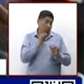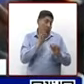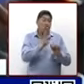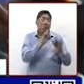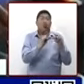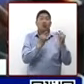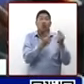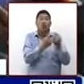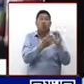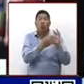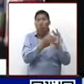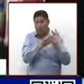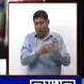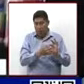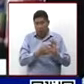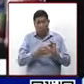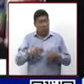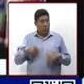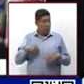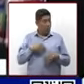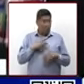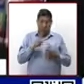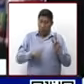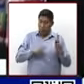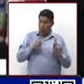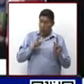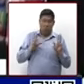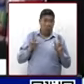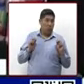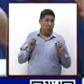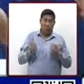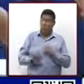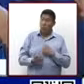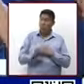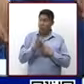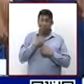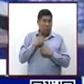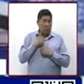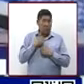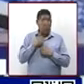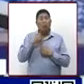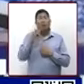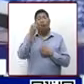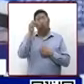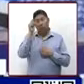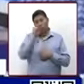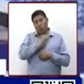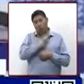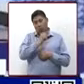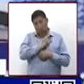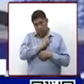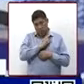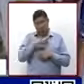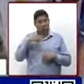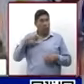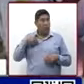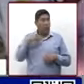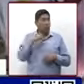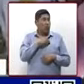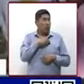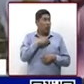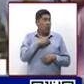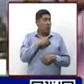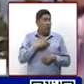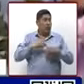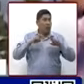El pueblo no tiene la culpa. El pueblo está consciente de que nosotros vamos a